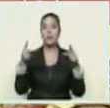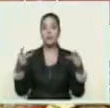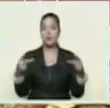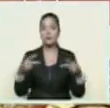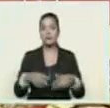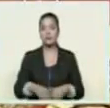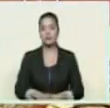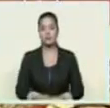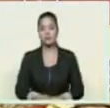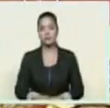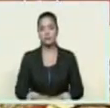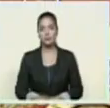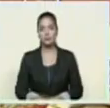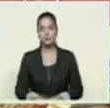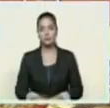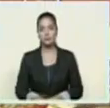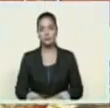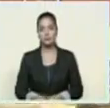burguesa